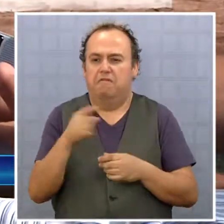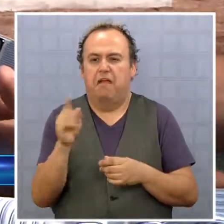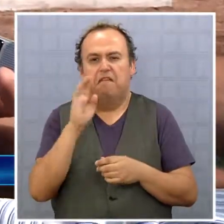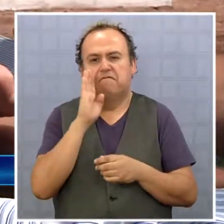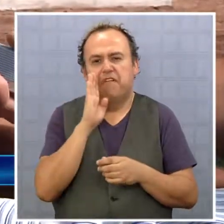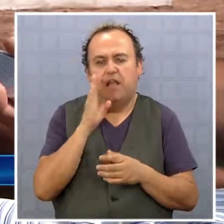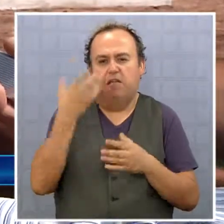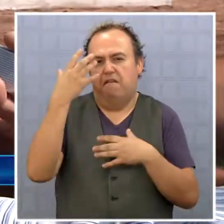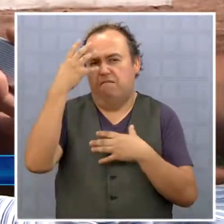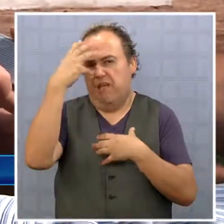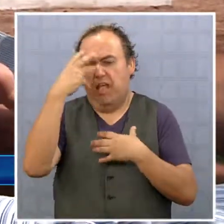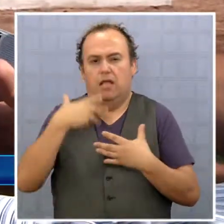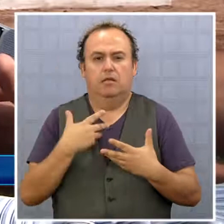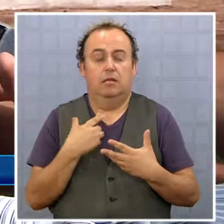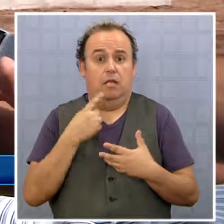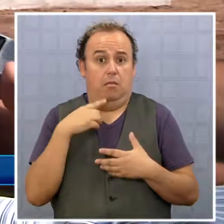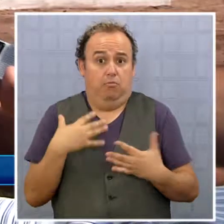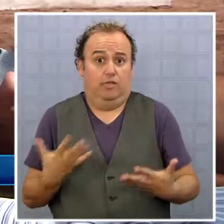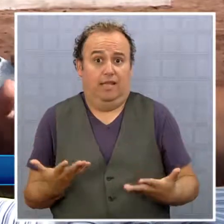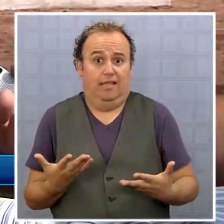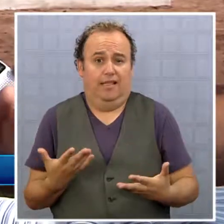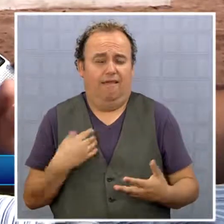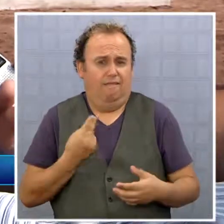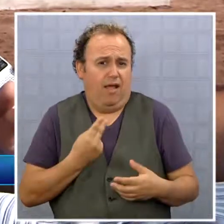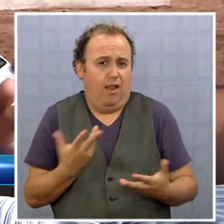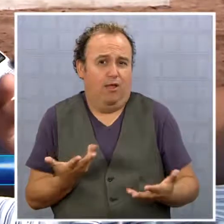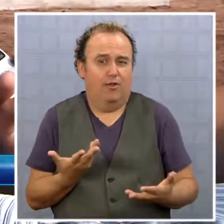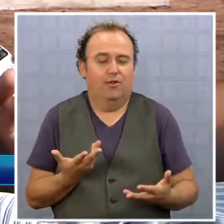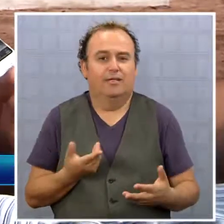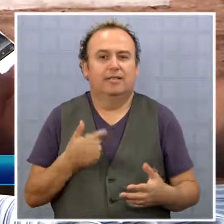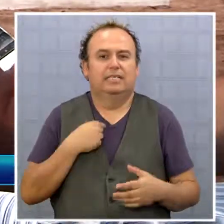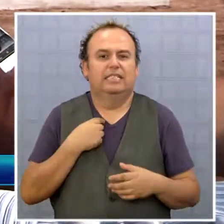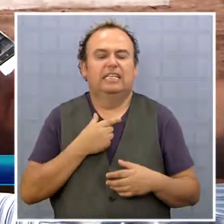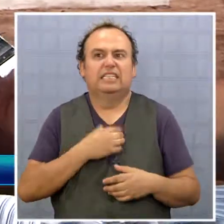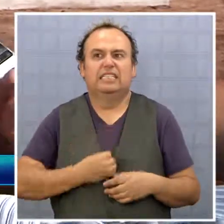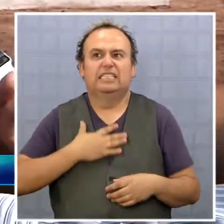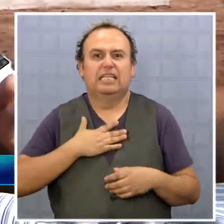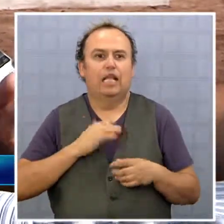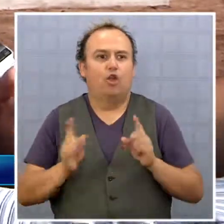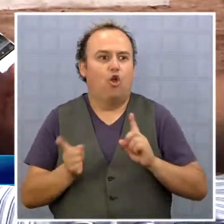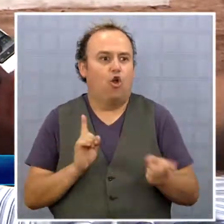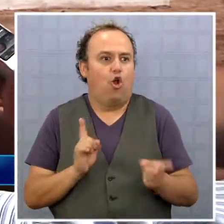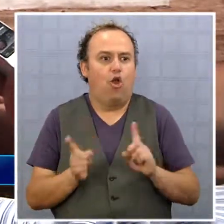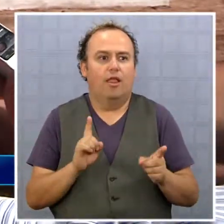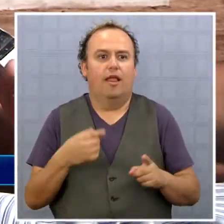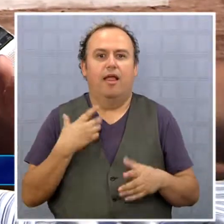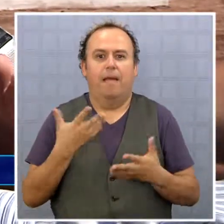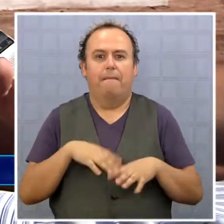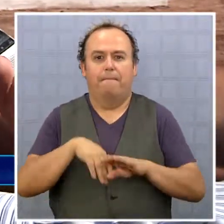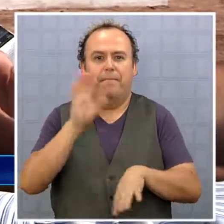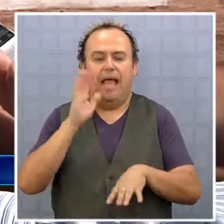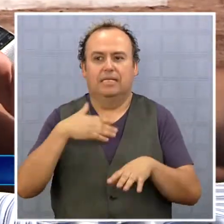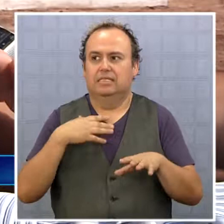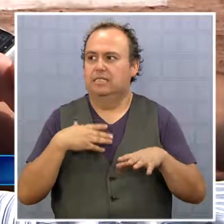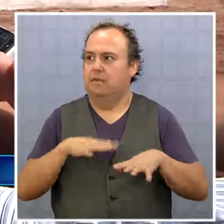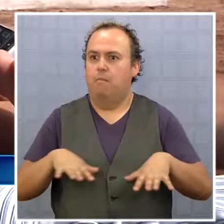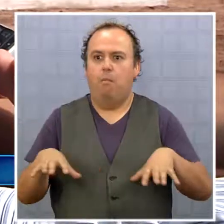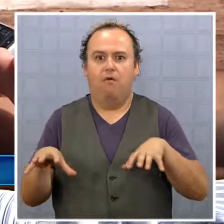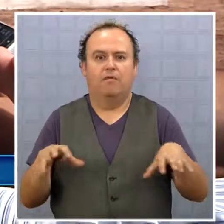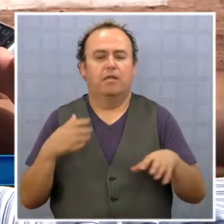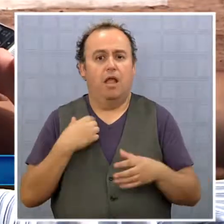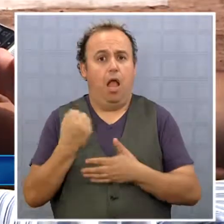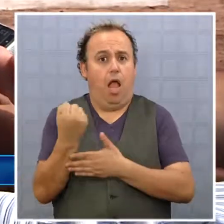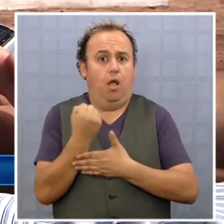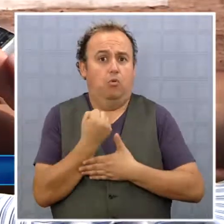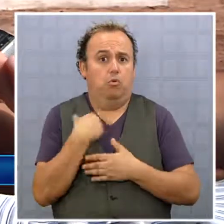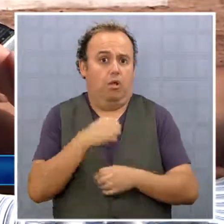son cosas que tal vez son muy pequeñas, pero para mí son muy valiosas, ¿me entiendes? Siento más coordinación, siento más movimiento al andar en el caballo y eso es lo que me